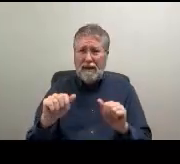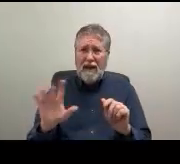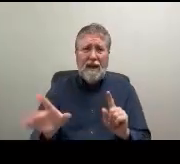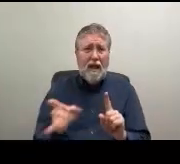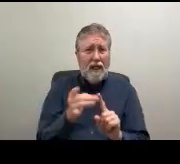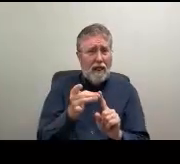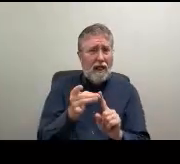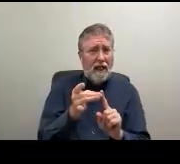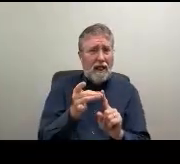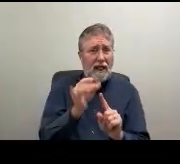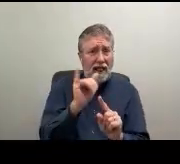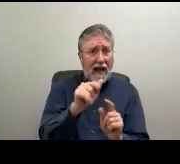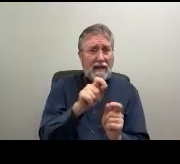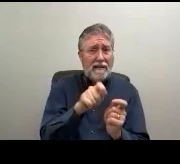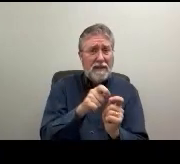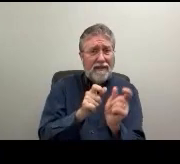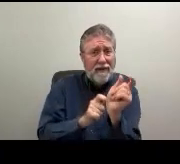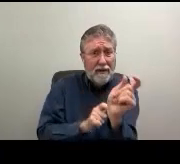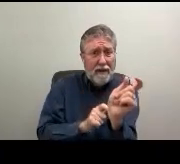específico.